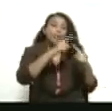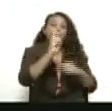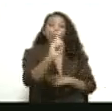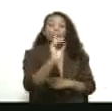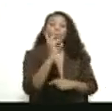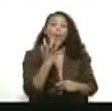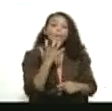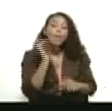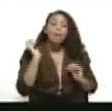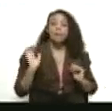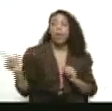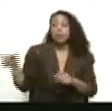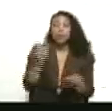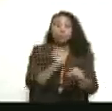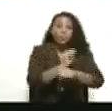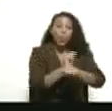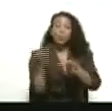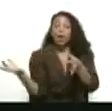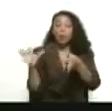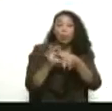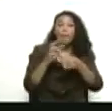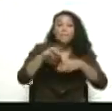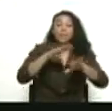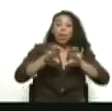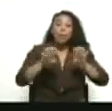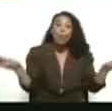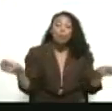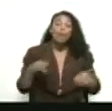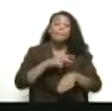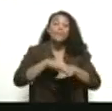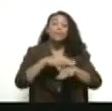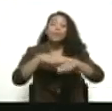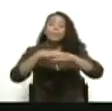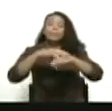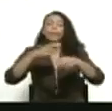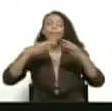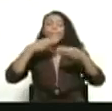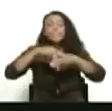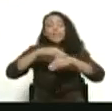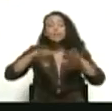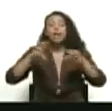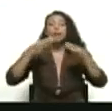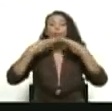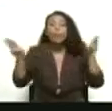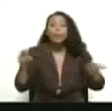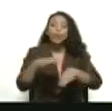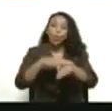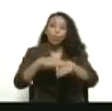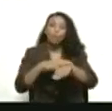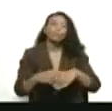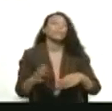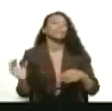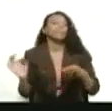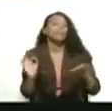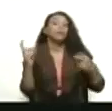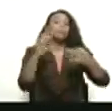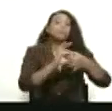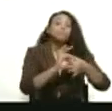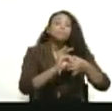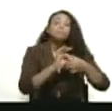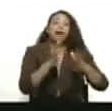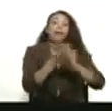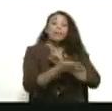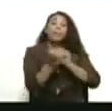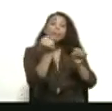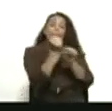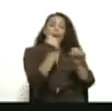podremos trabajar de la mano con el Ministerio Público, de la mano con el Tribunal Supremo de Justicia, de la mano con la Defensoría Pública, de la mano con la Defensoría del